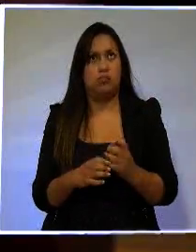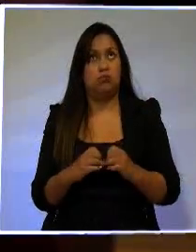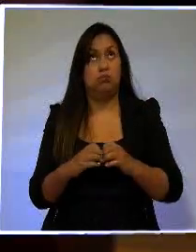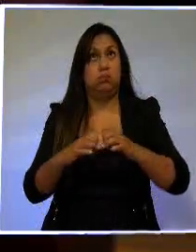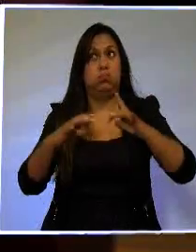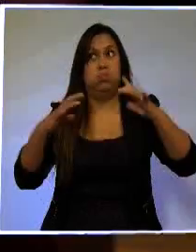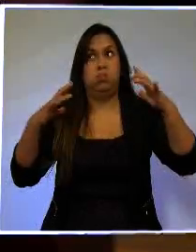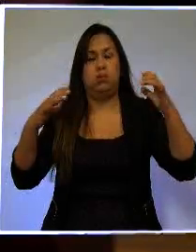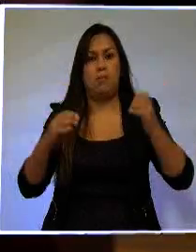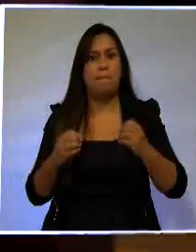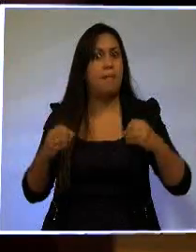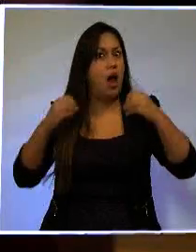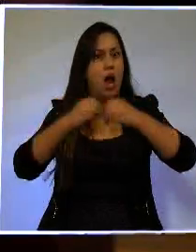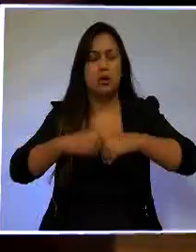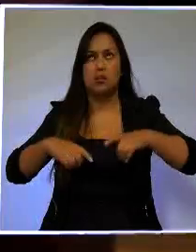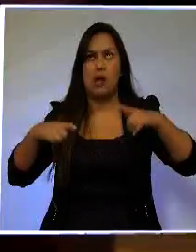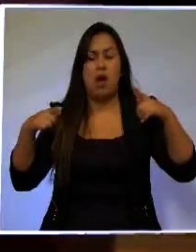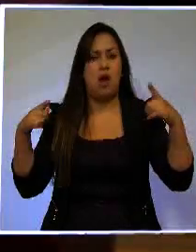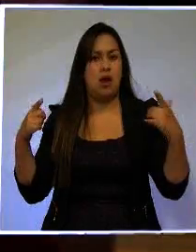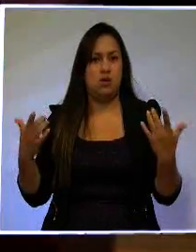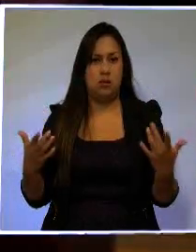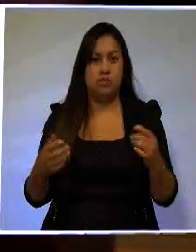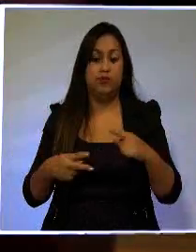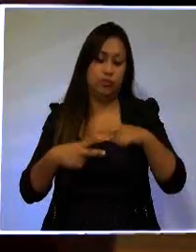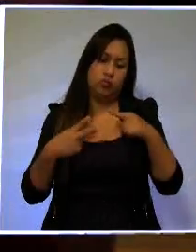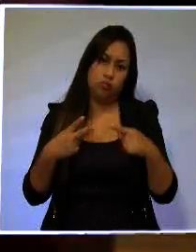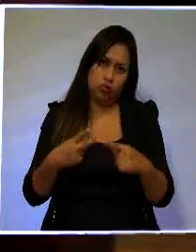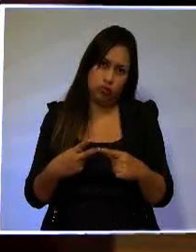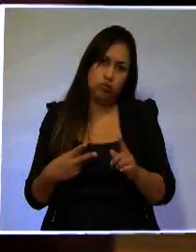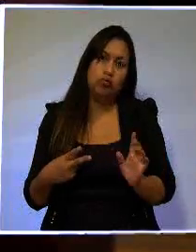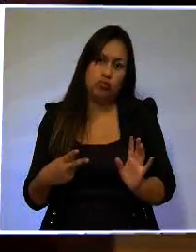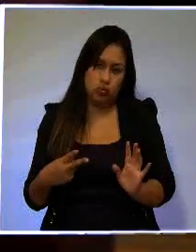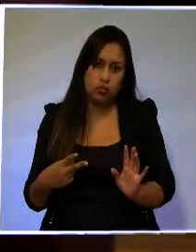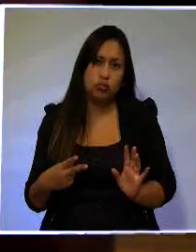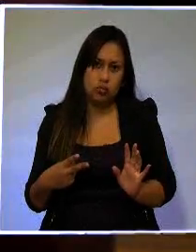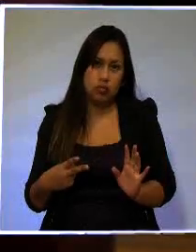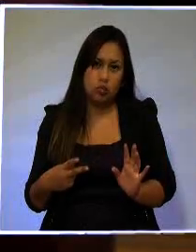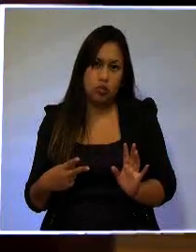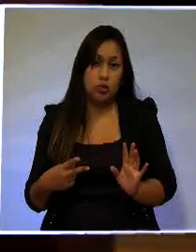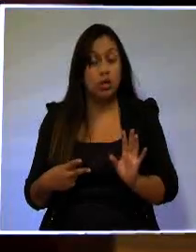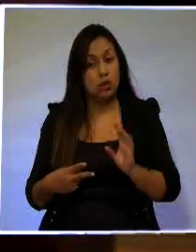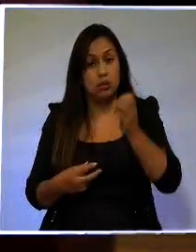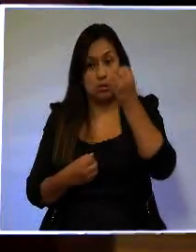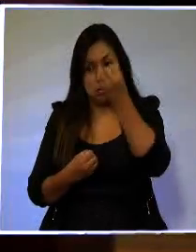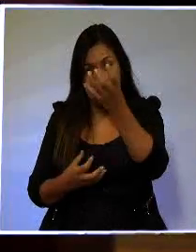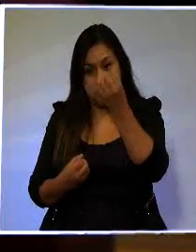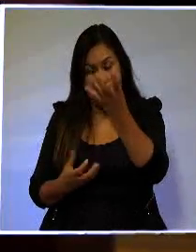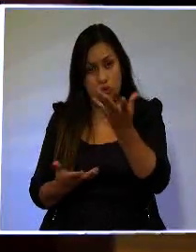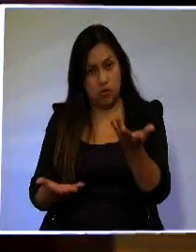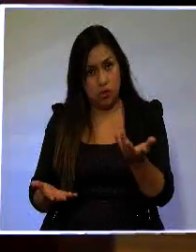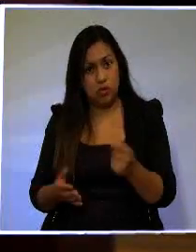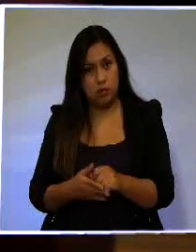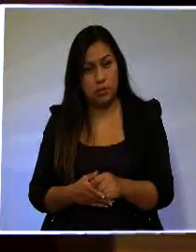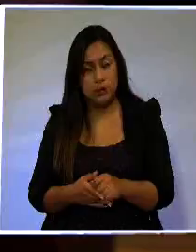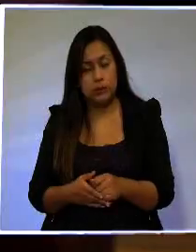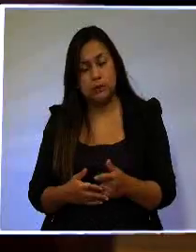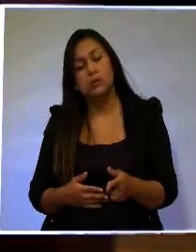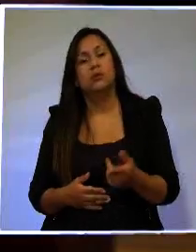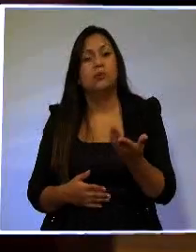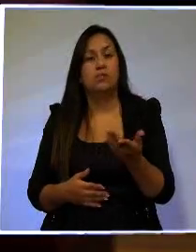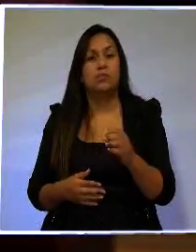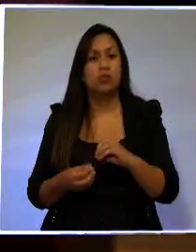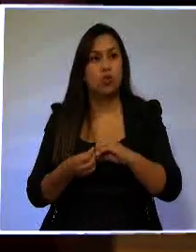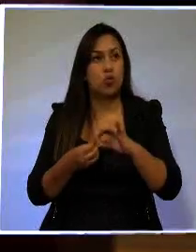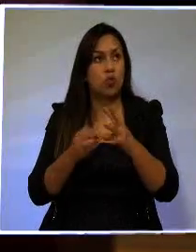estos estos dos escenarios son los que hemos hemos elaborado constan en nuestro en nuestro boletín de en nuestro boletín